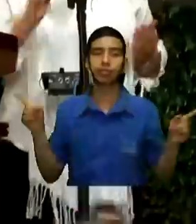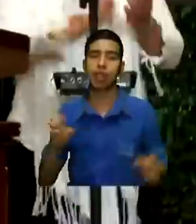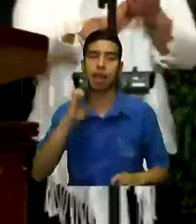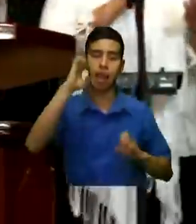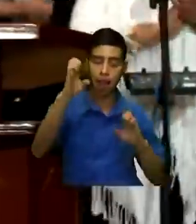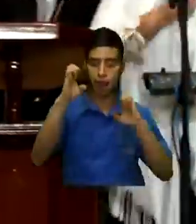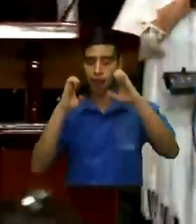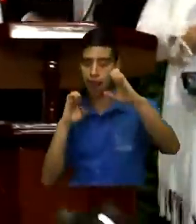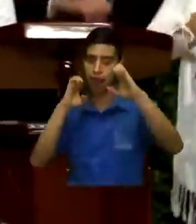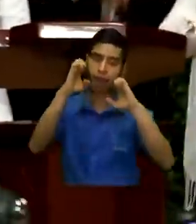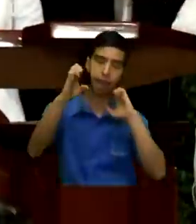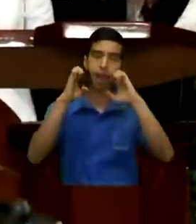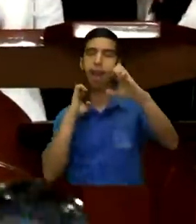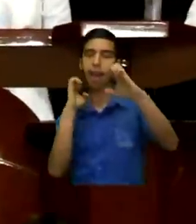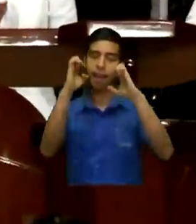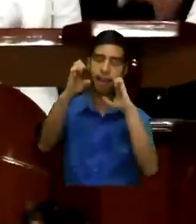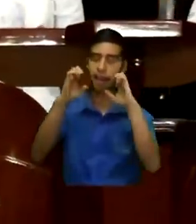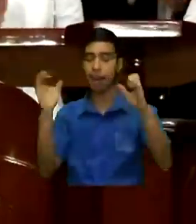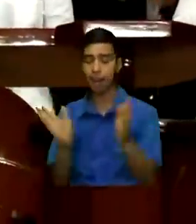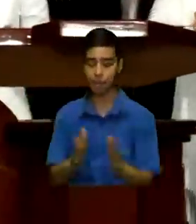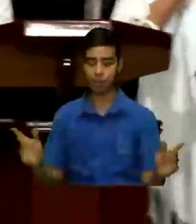Aleluya.